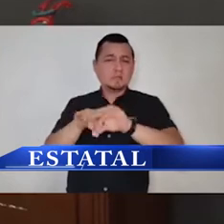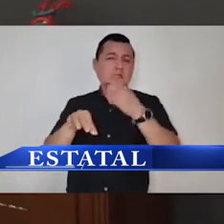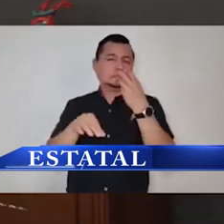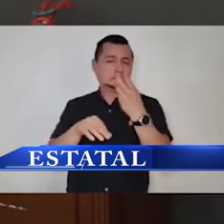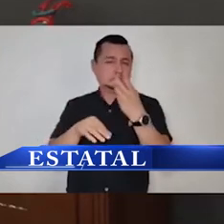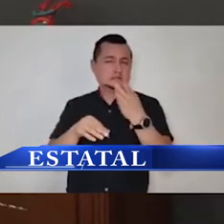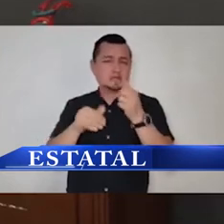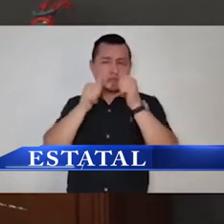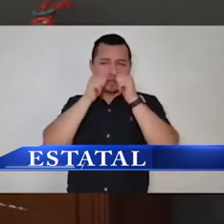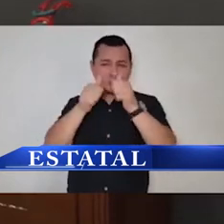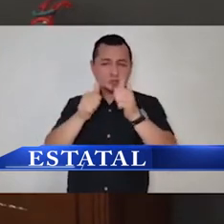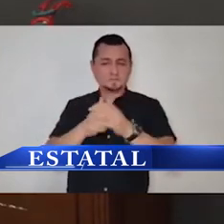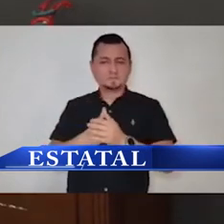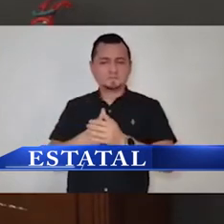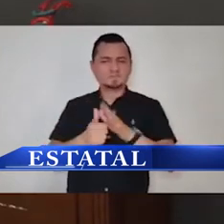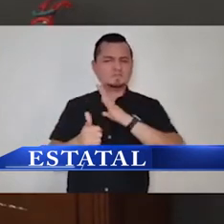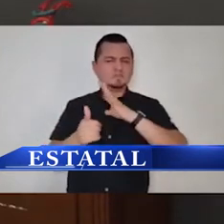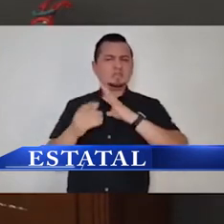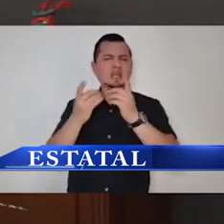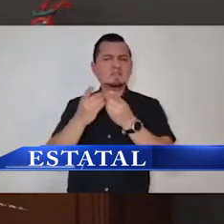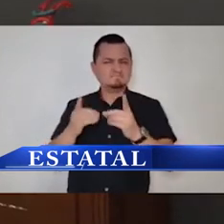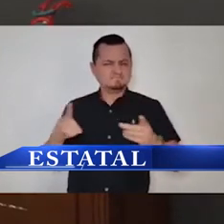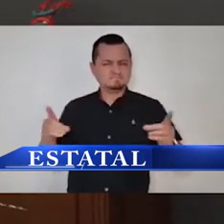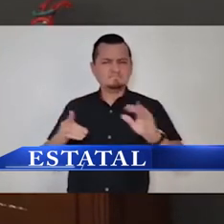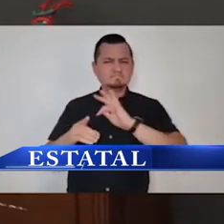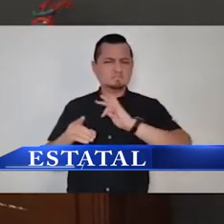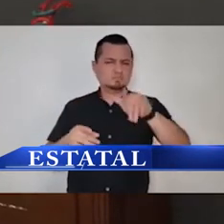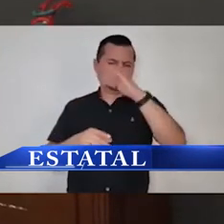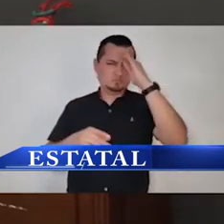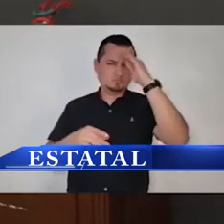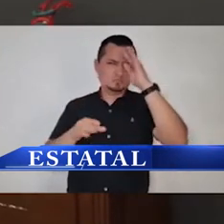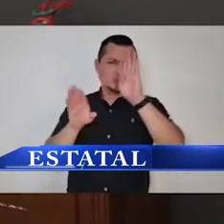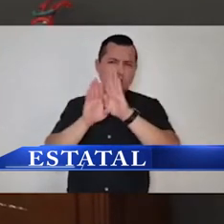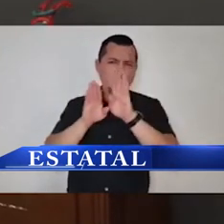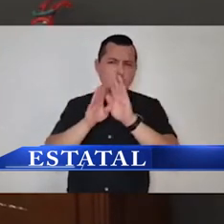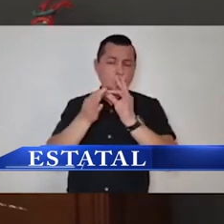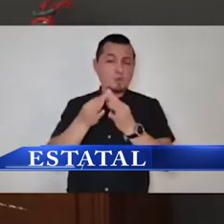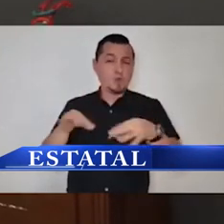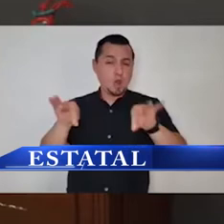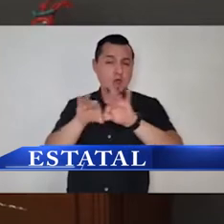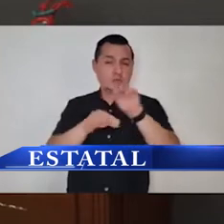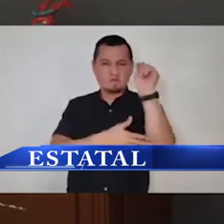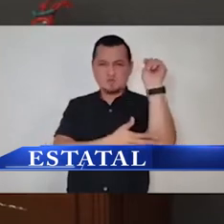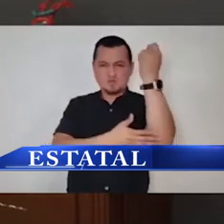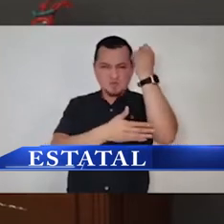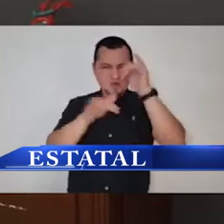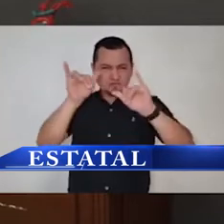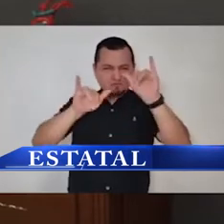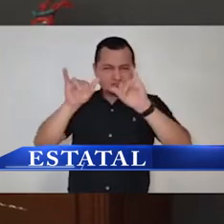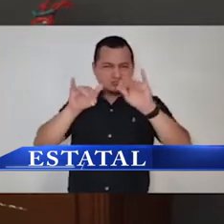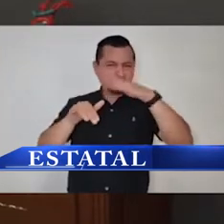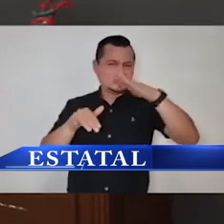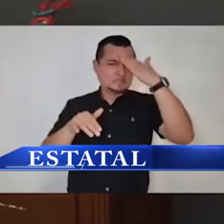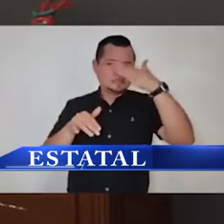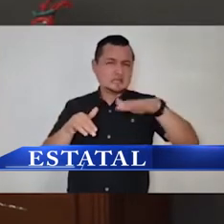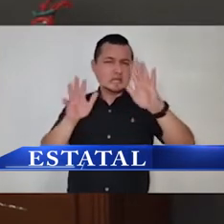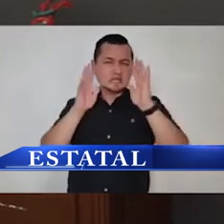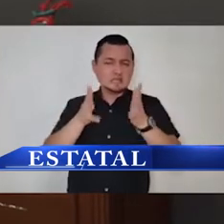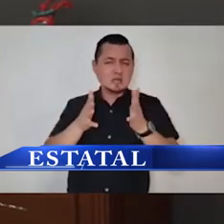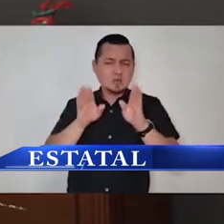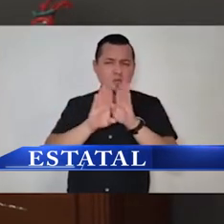el objetivo final en esta etapa. Hay desarrollos tecnológicos importantes y muy pronto